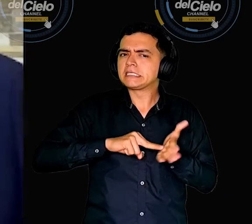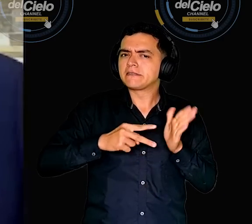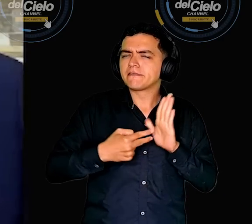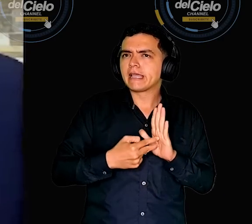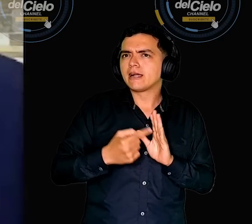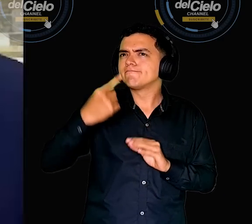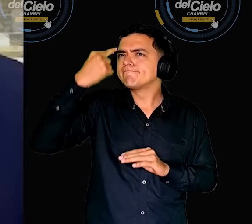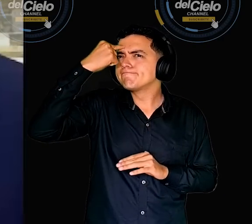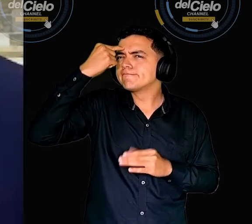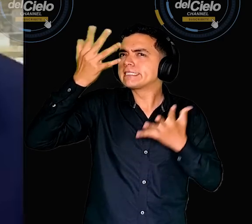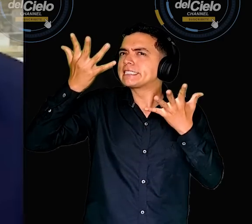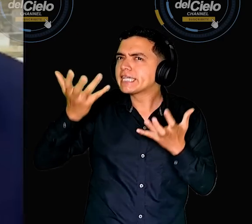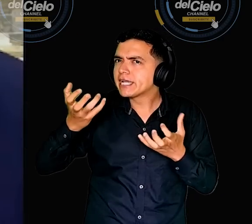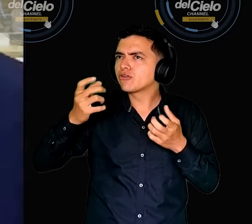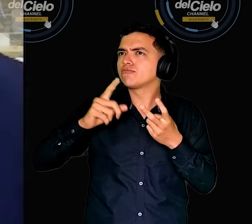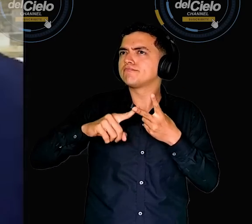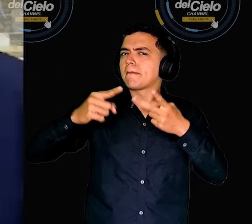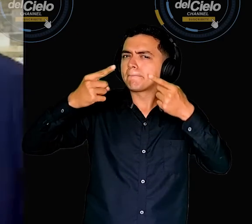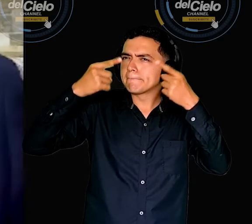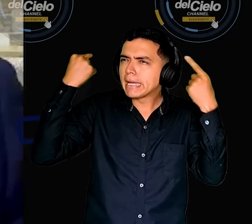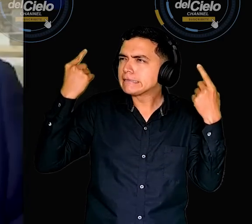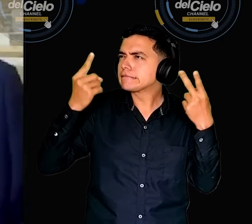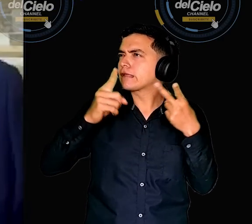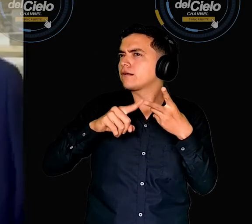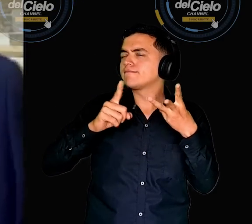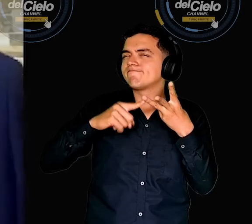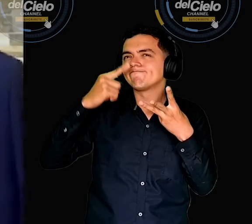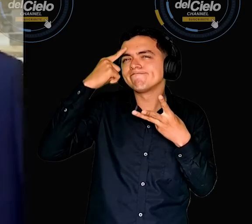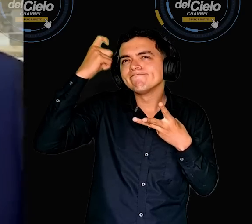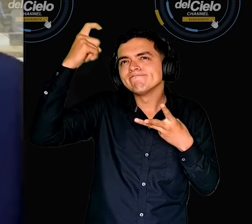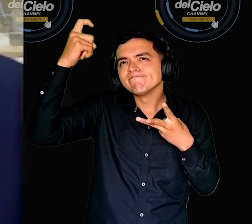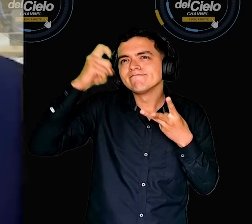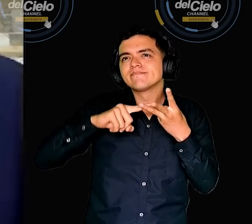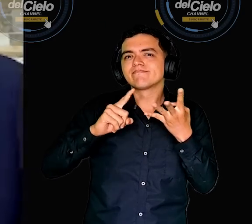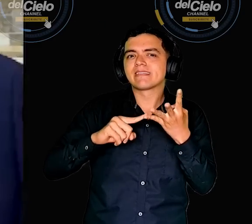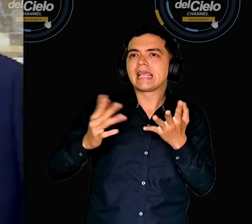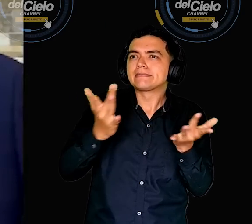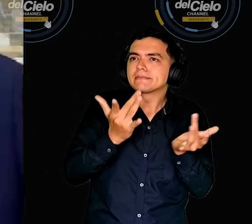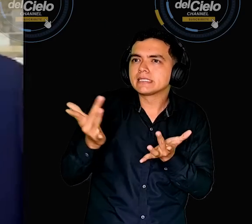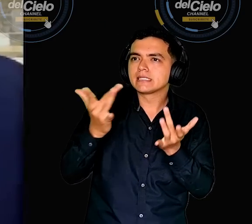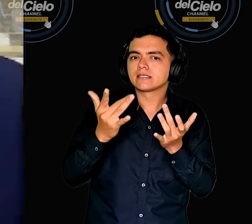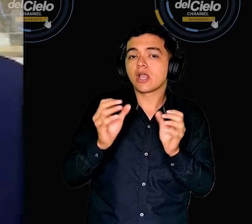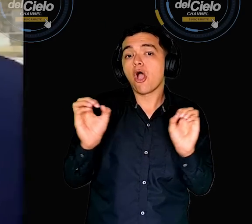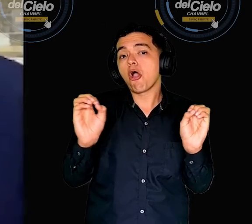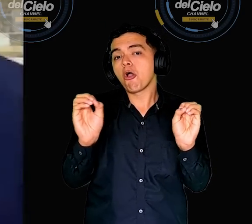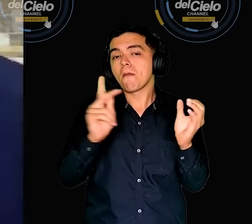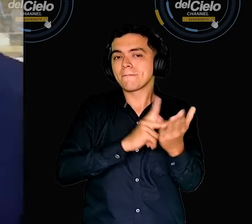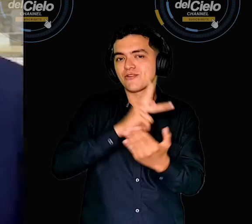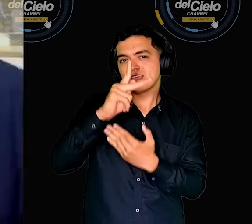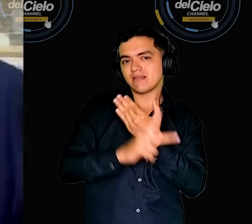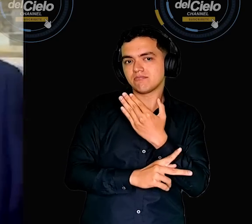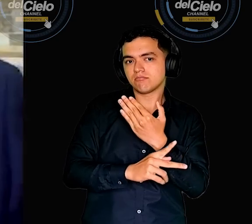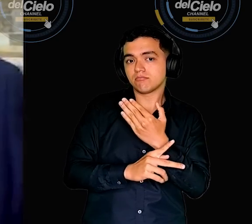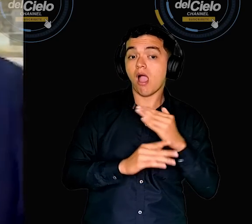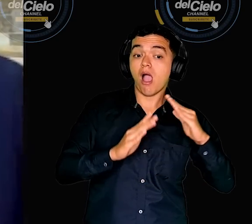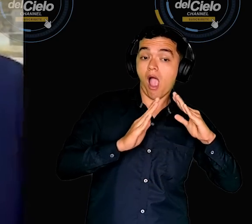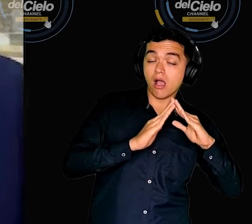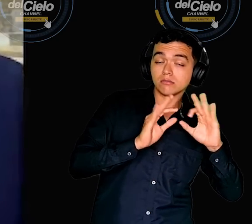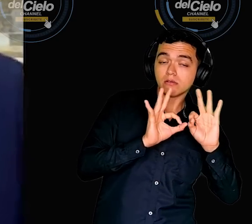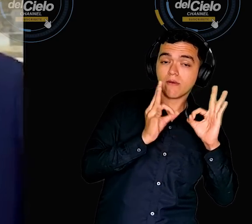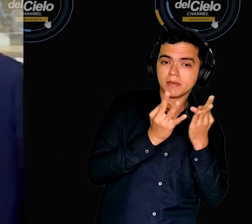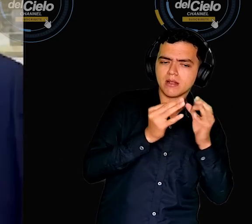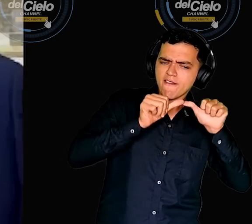un espíritu es con él. Vamos a rogar al Señor que nos hable un poquito esta noche. Soberano